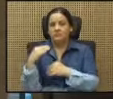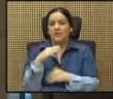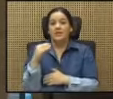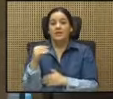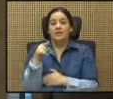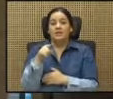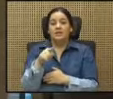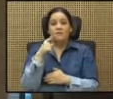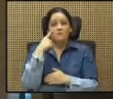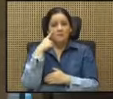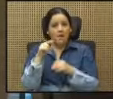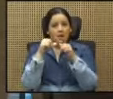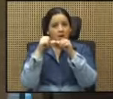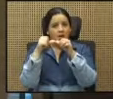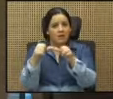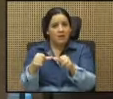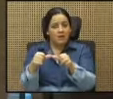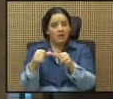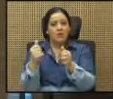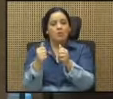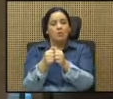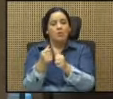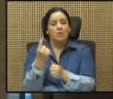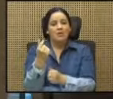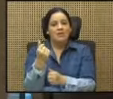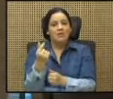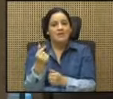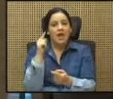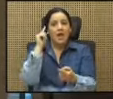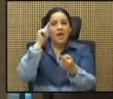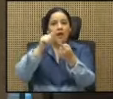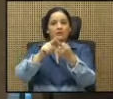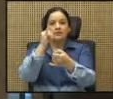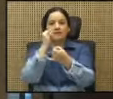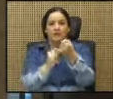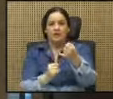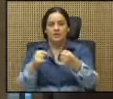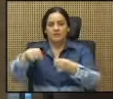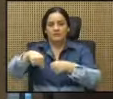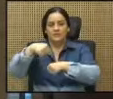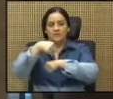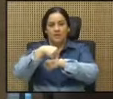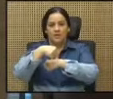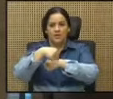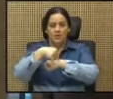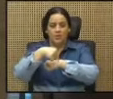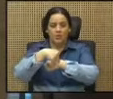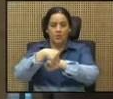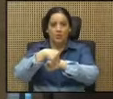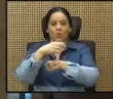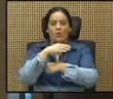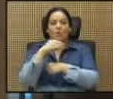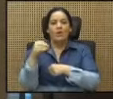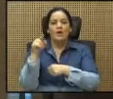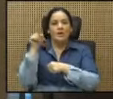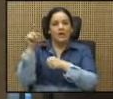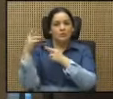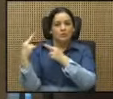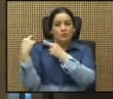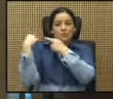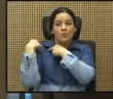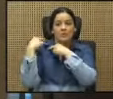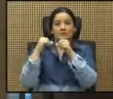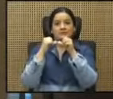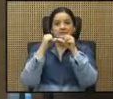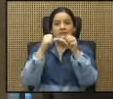con tal de mantenerse con liquidez hasta finalizar el periodo que les corresponde, y